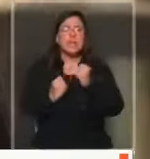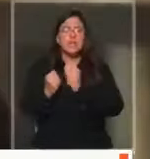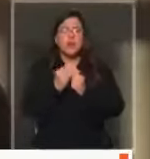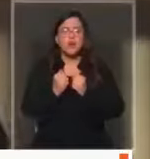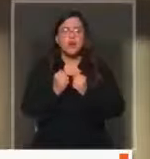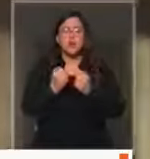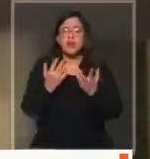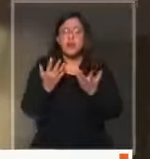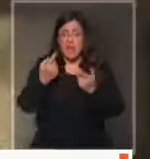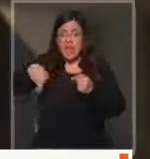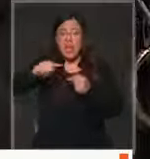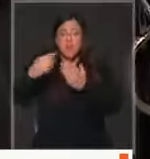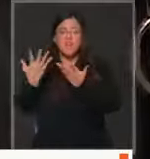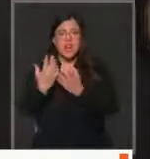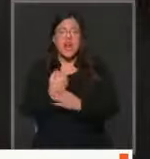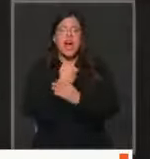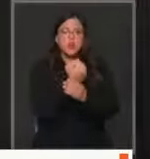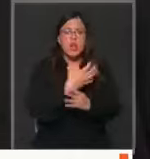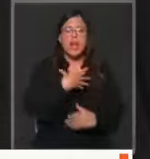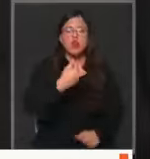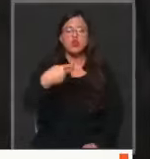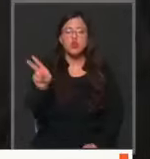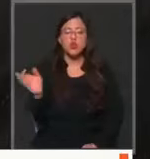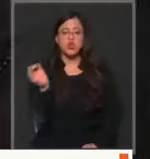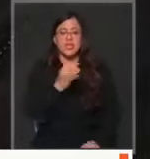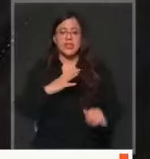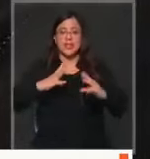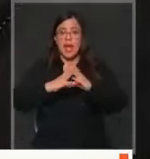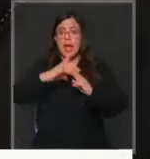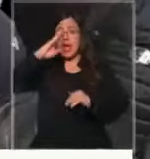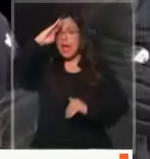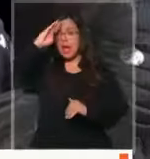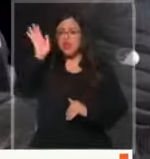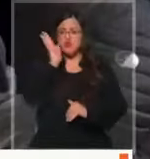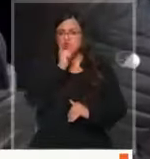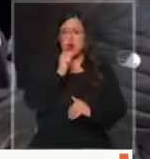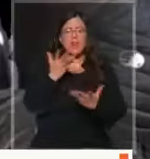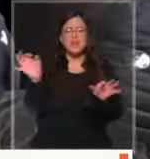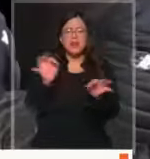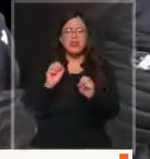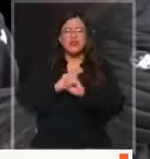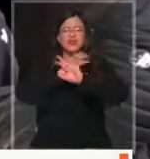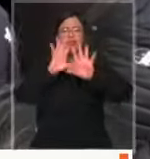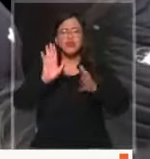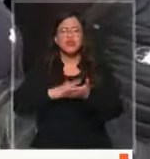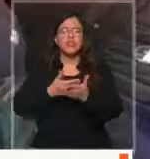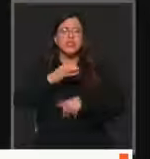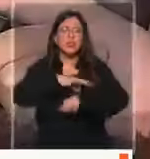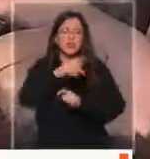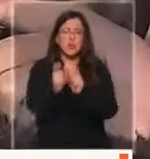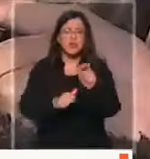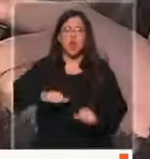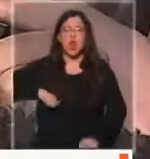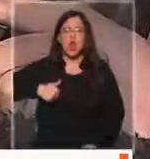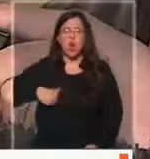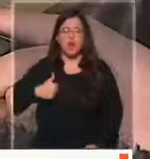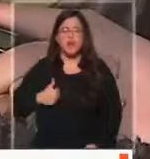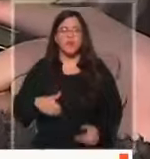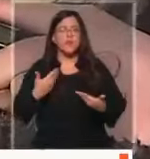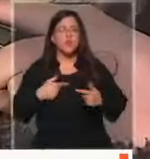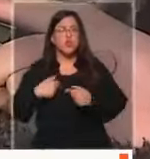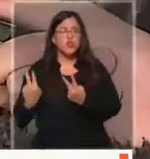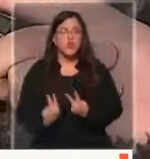pueden, van en rescate de sus hijos. Acusan que el ejército no les ha dado claridad sobre la salud de los jóvenes. Ahora yo